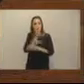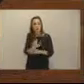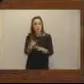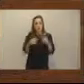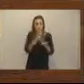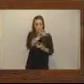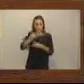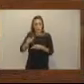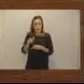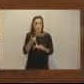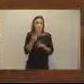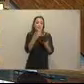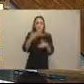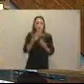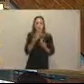instituciones. Muchas gracias.